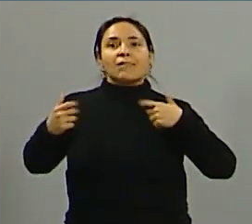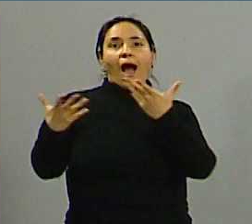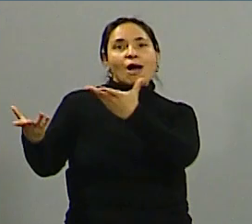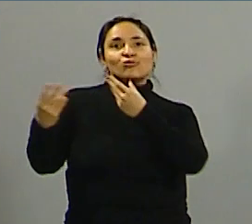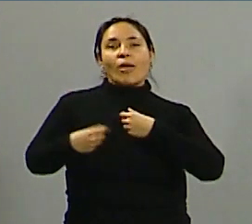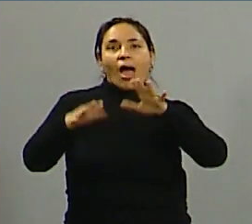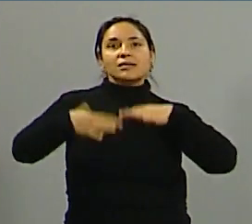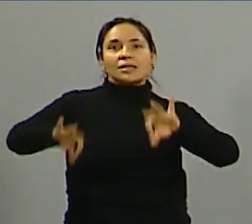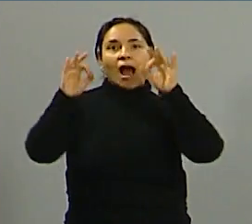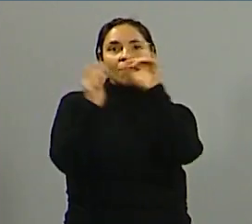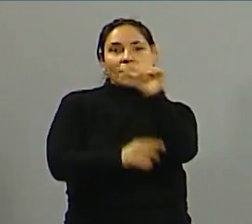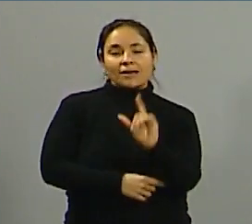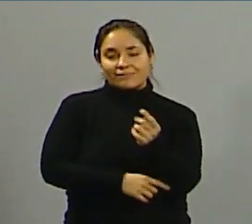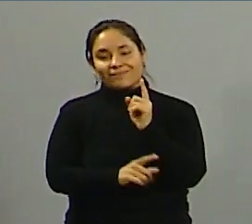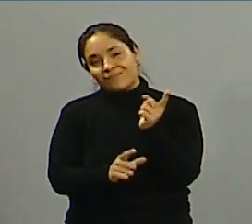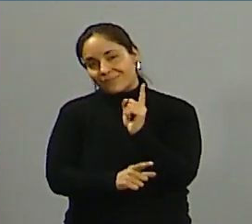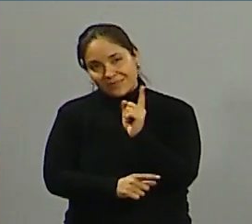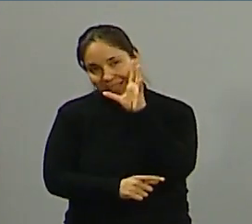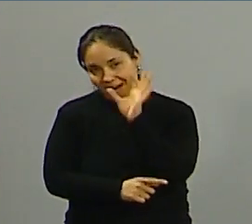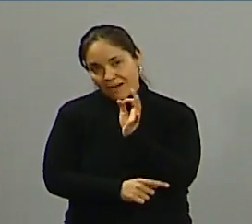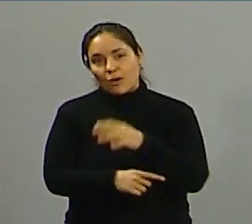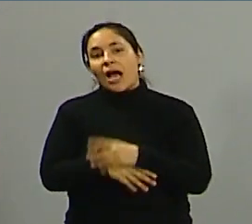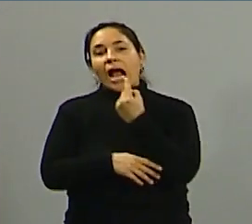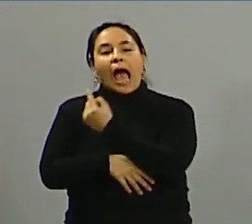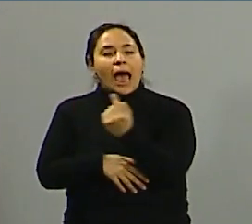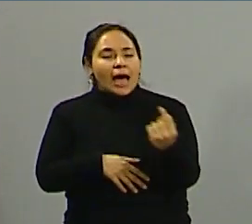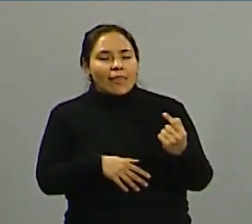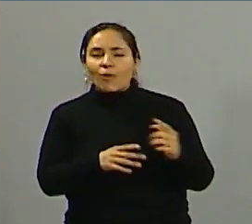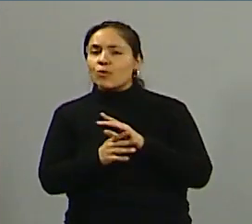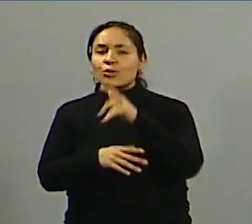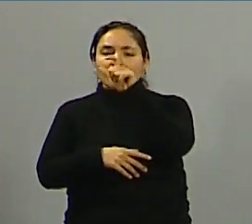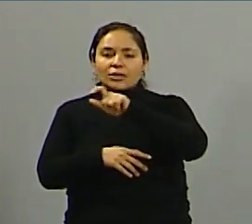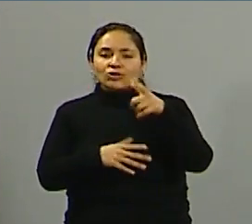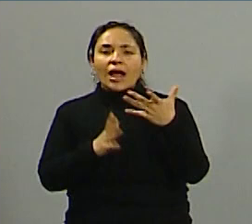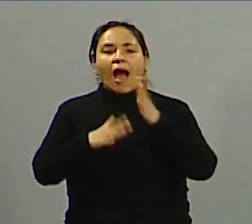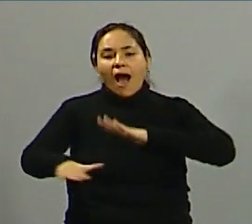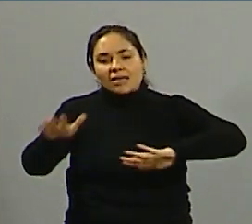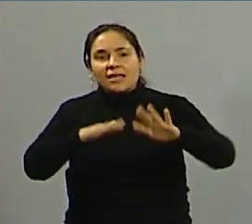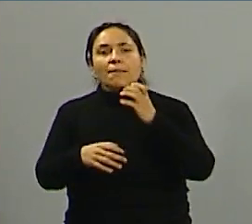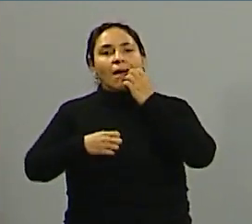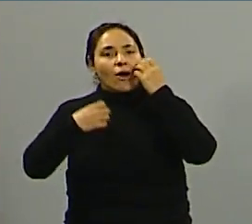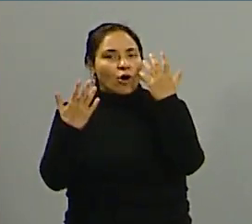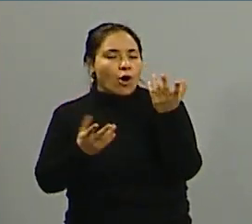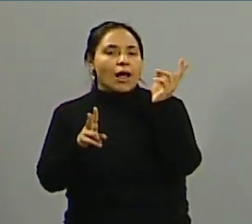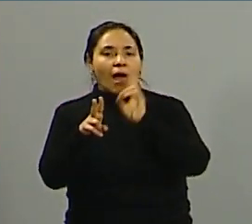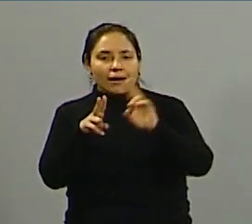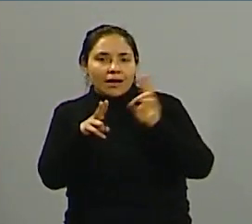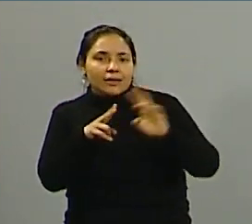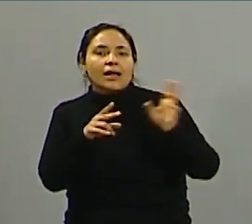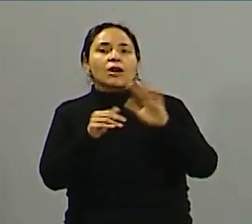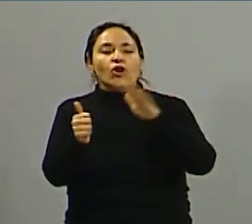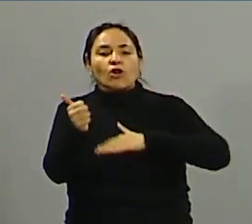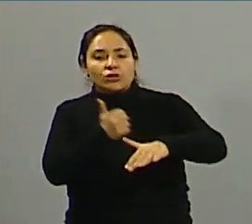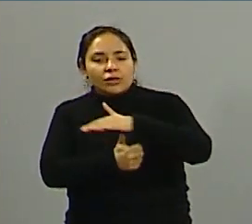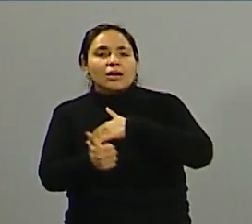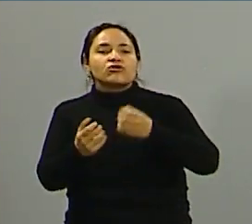metro cuadrado qué podemos hacer para mejorar nuestra realidad, para mejorar la realidad del contexto donde vivimos. Yo